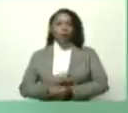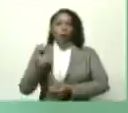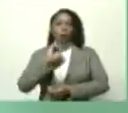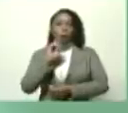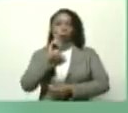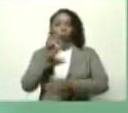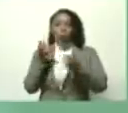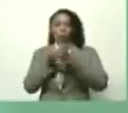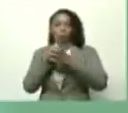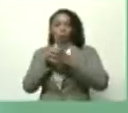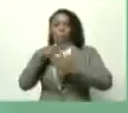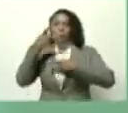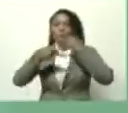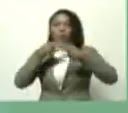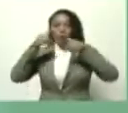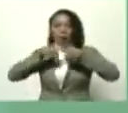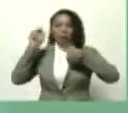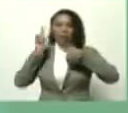grupo político en Venezuela